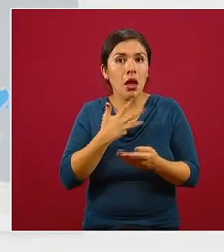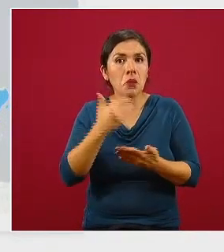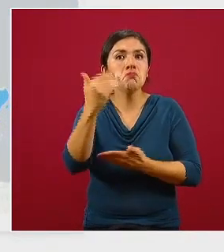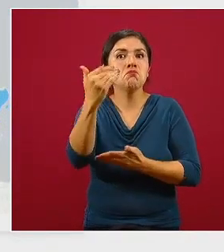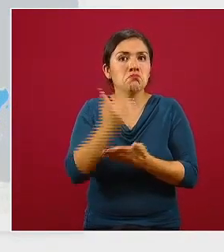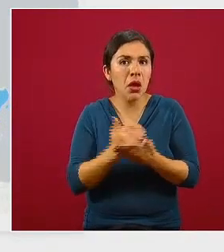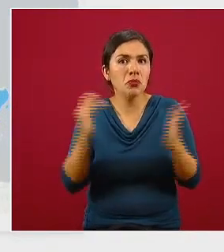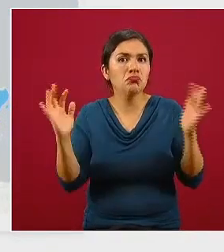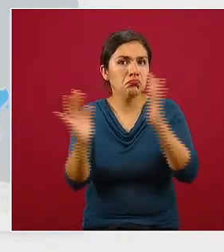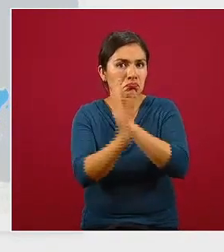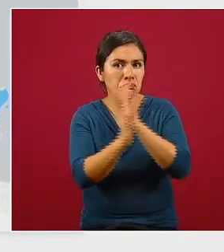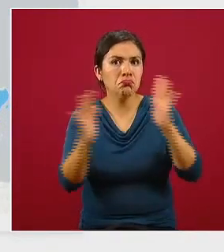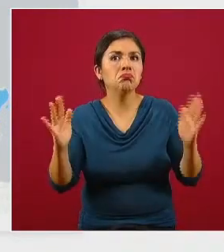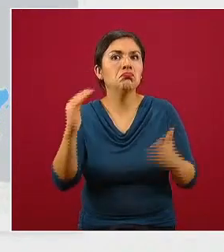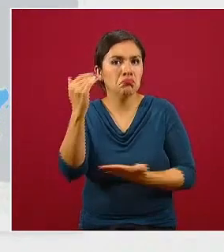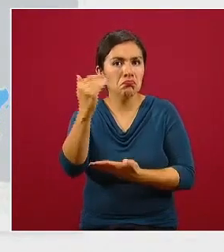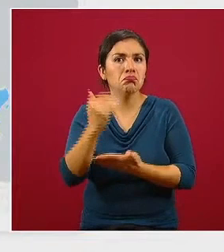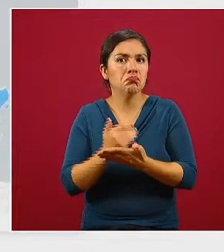reducción bastante,